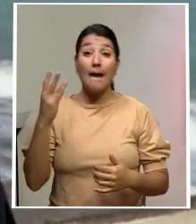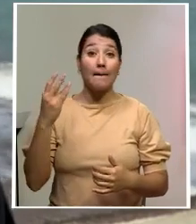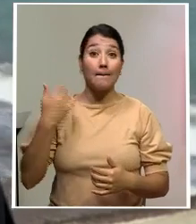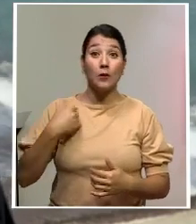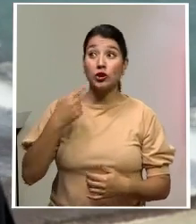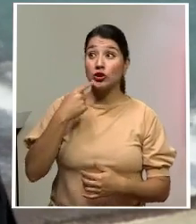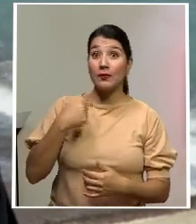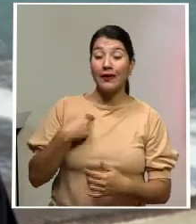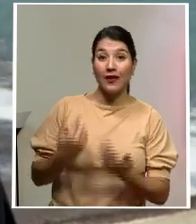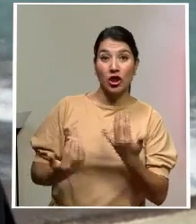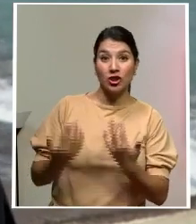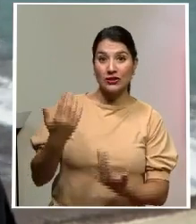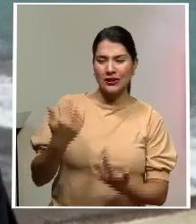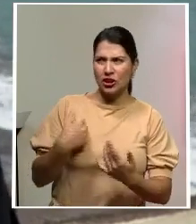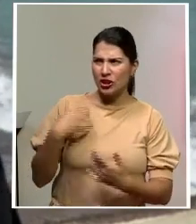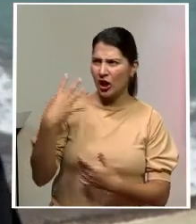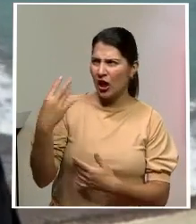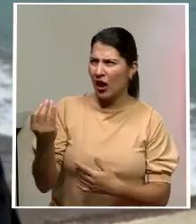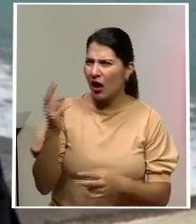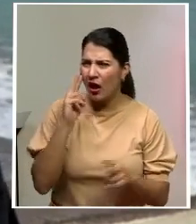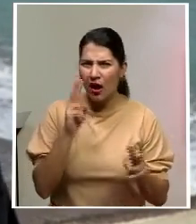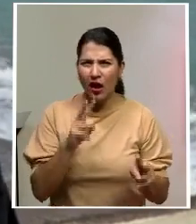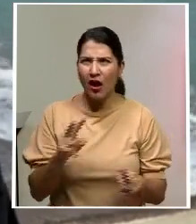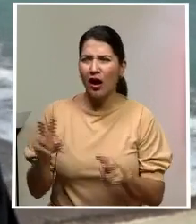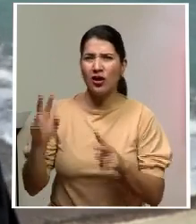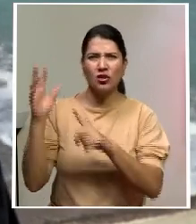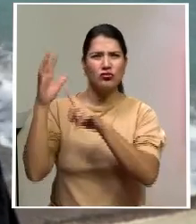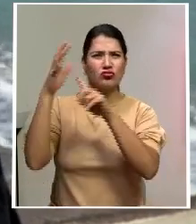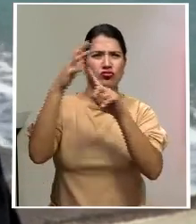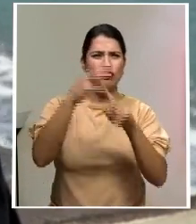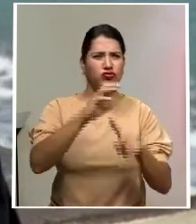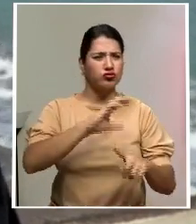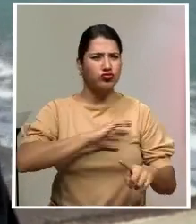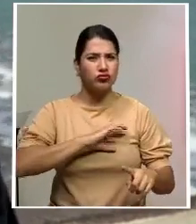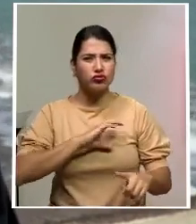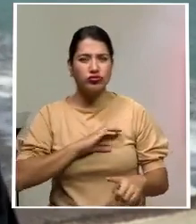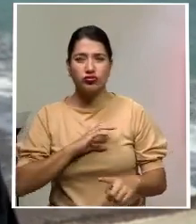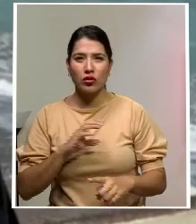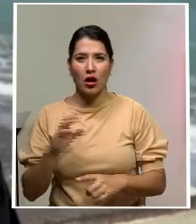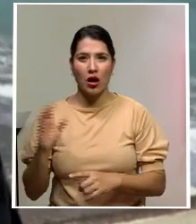era pánico. Aviones, helicópteros, policías y ambulancias.